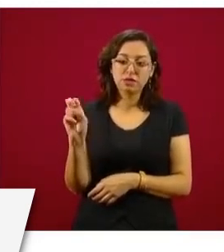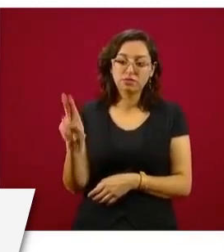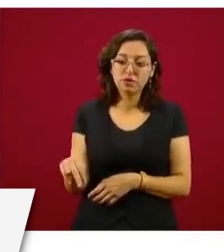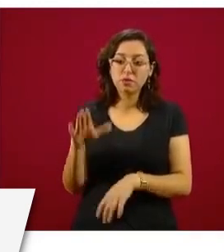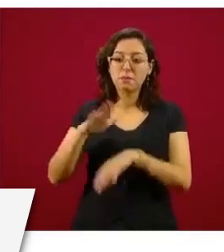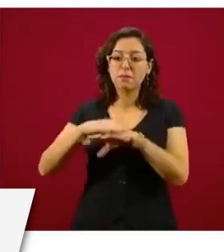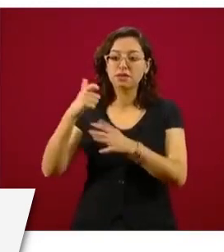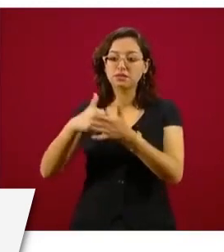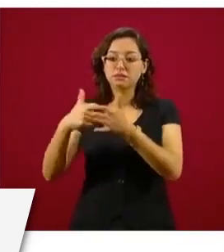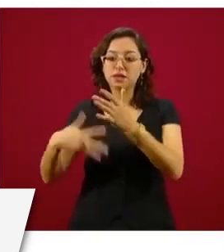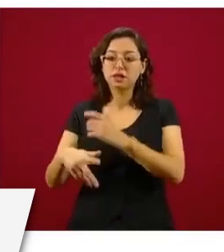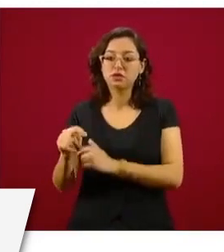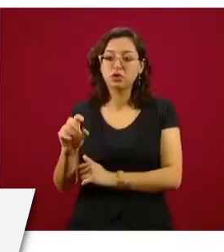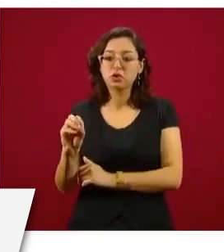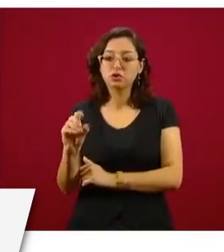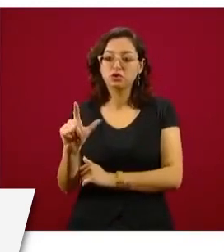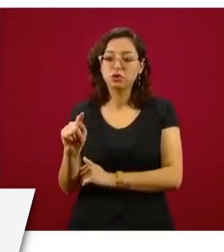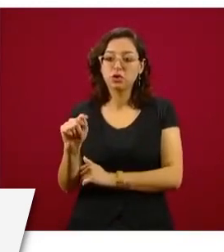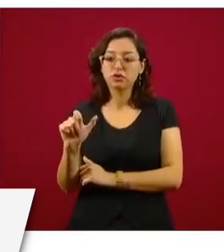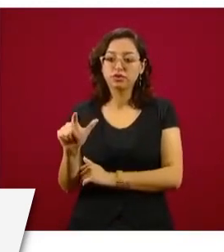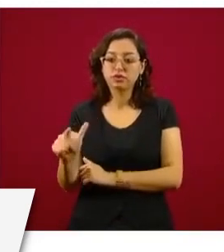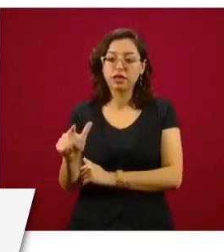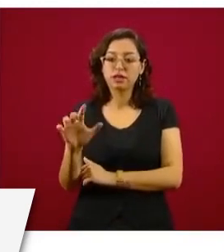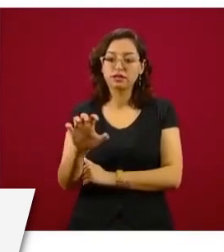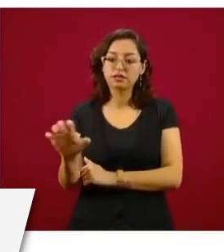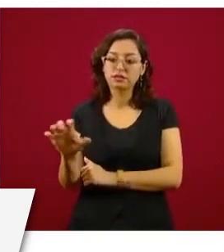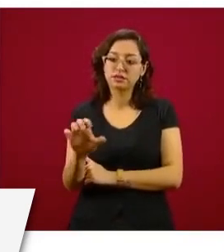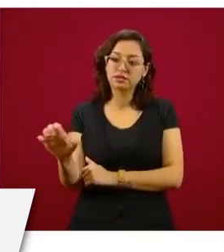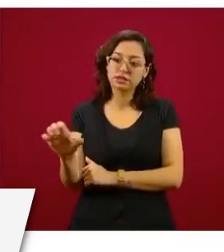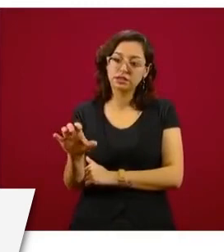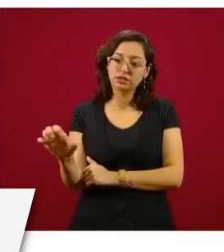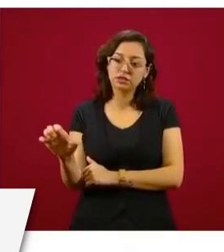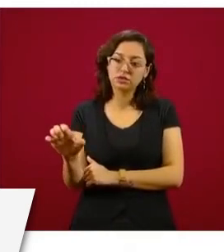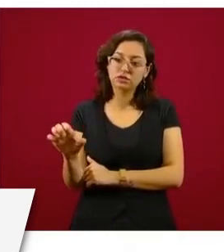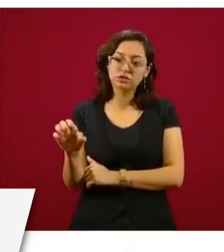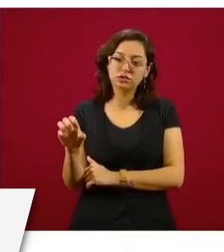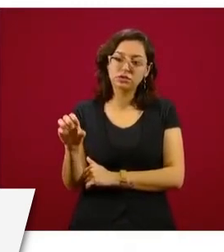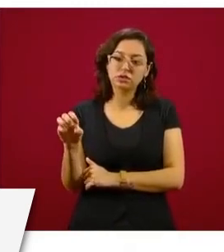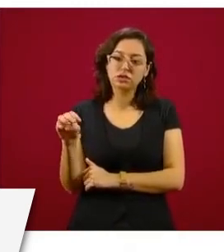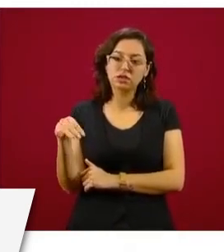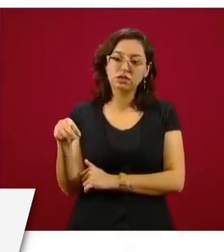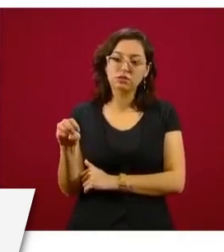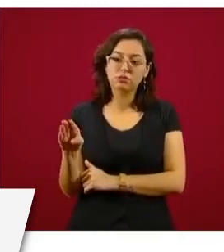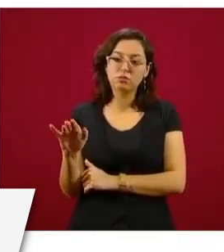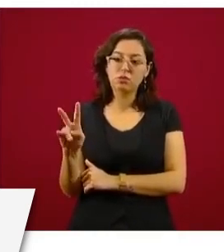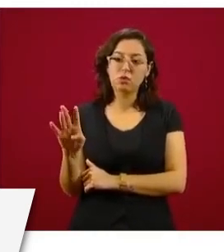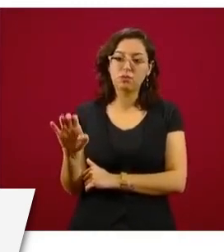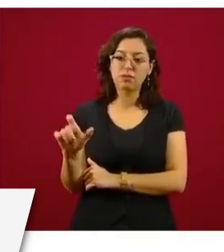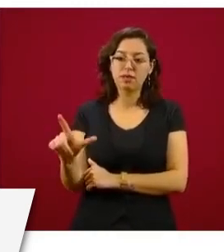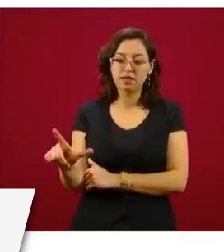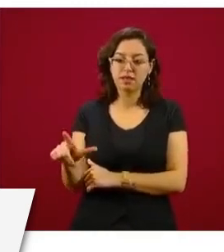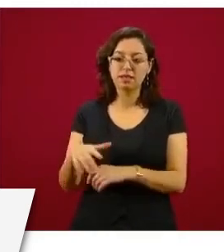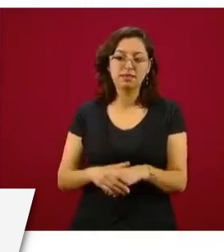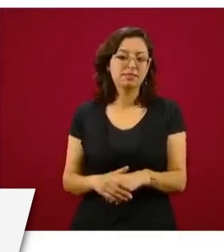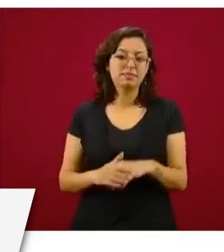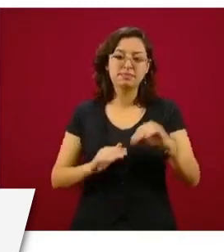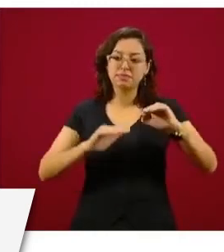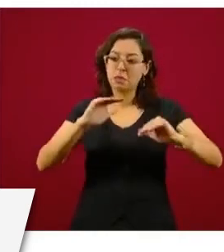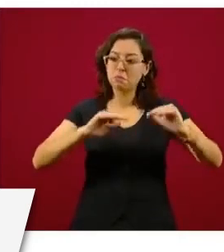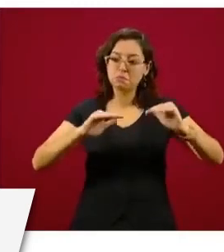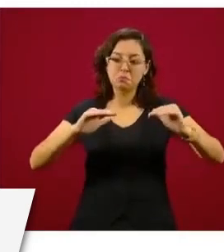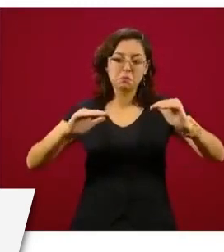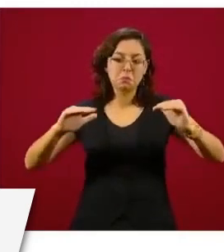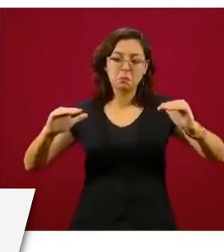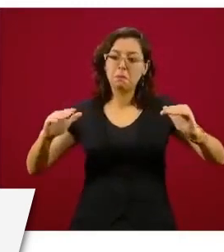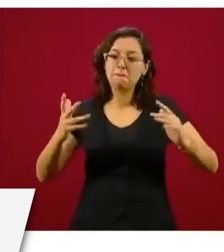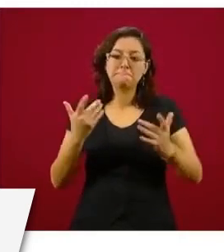tienen más económico, pero en general bastante plana, o sea, muy parecidos los precios de los